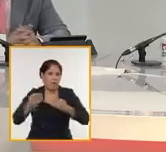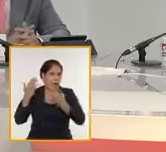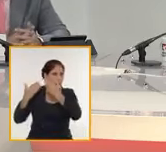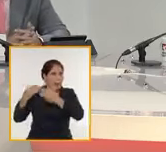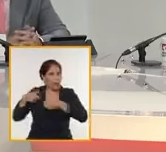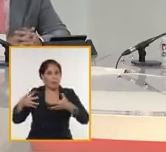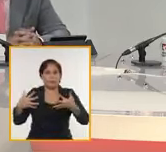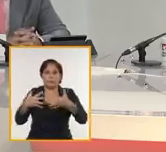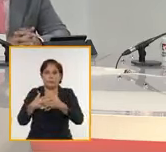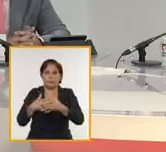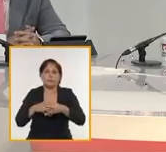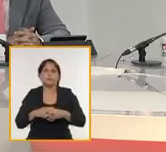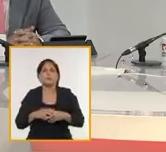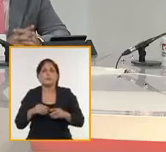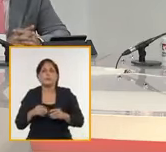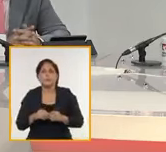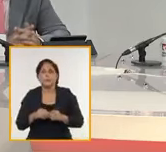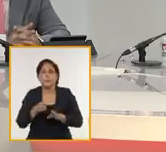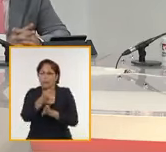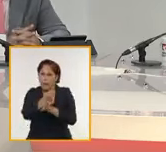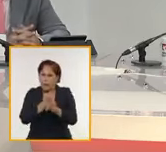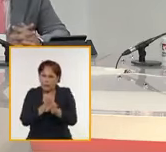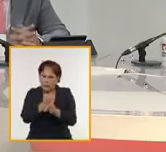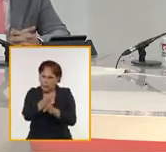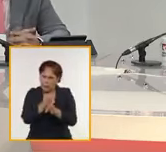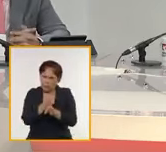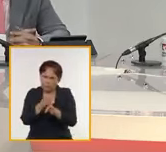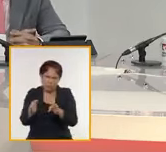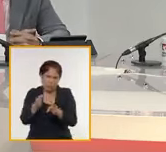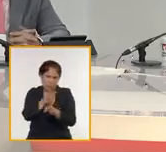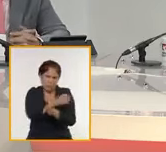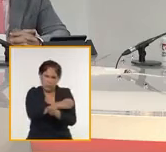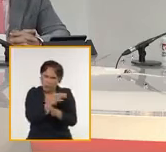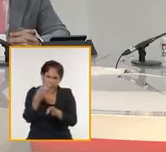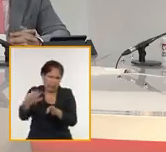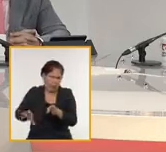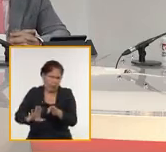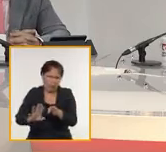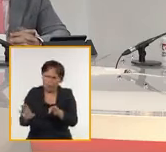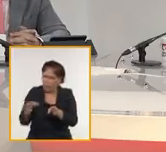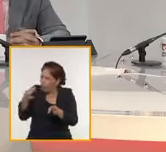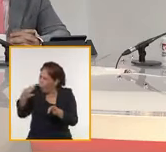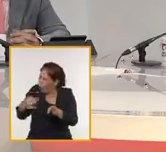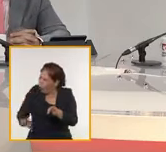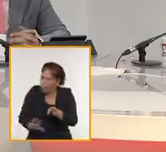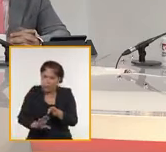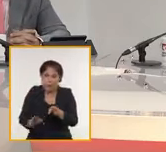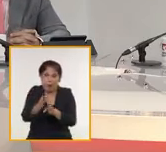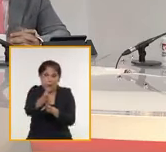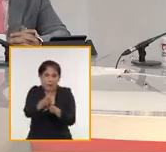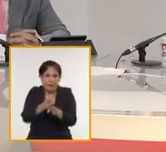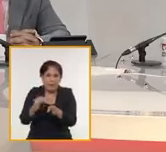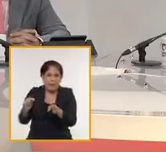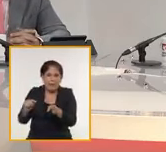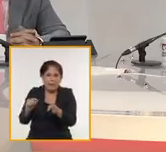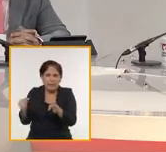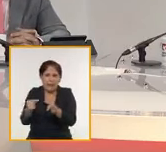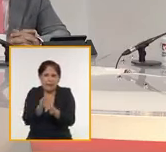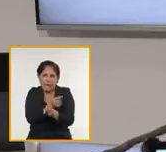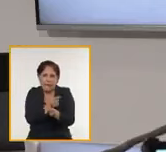Mira, los países vecinos siempre tienen un tema pendiente de conflicto, de roce, porque eso lo da la misma